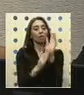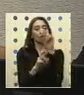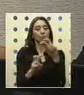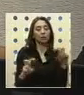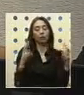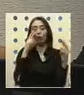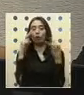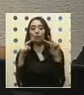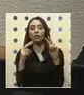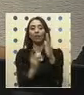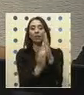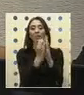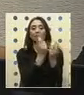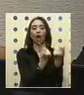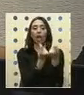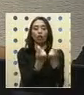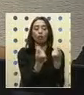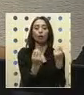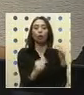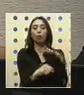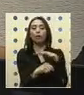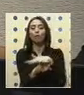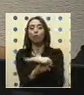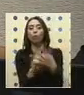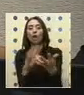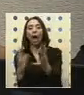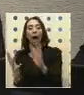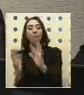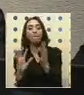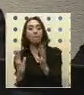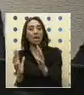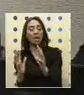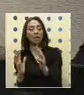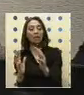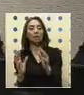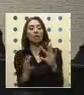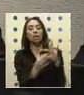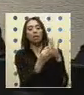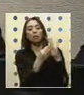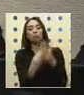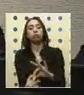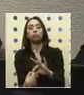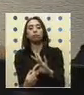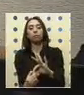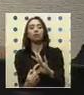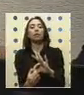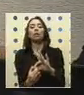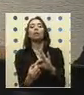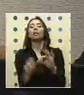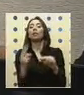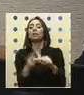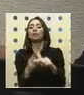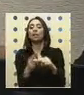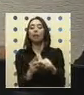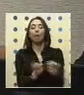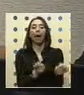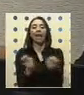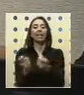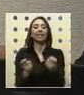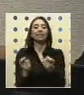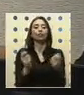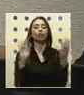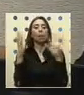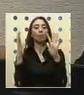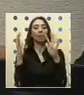perspectiva del desarrollo económico y sus consecuencias en el medio ambiente, se afianza como una disciplina autónoma denominada gestión ambiental.